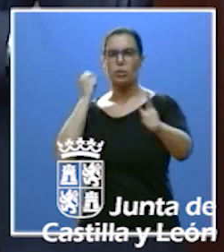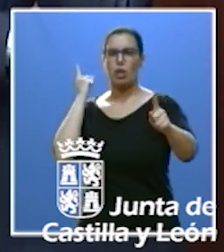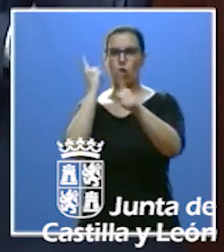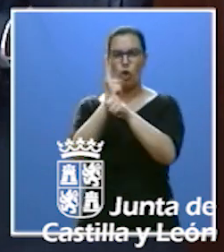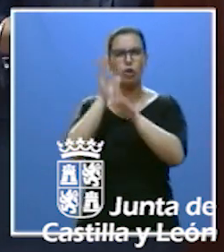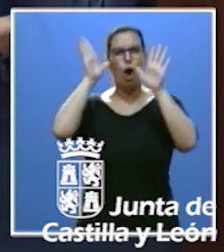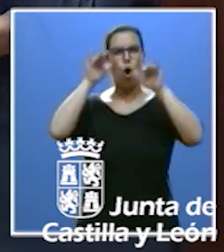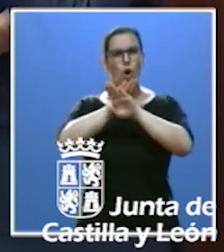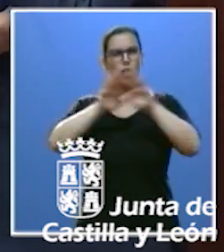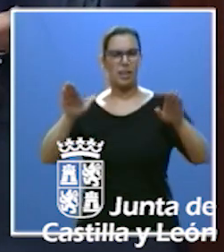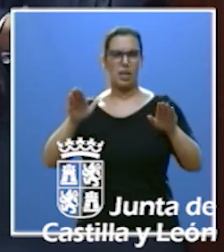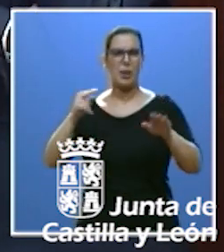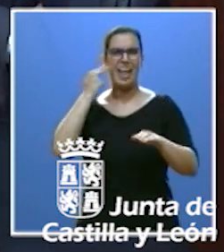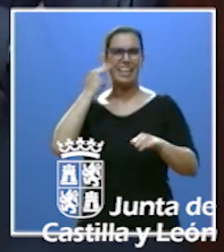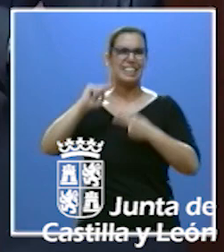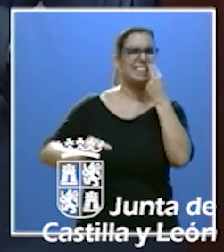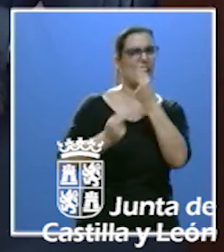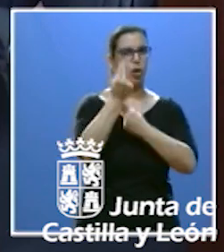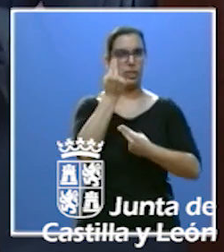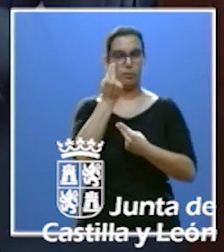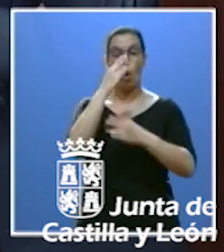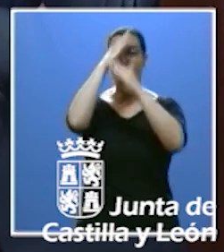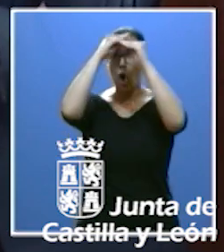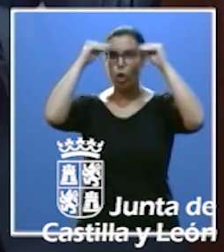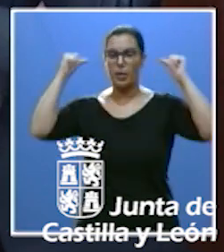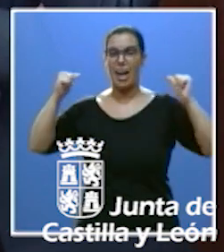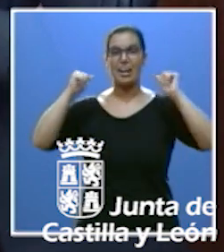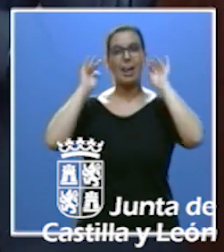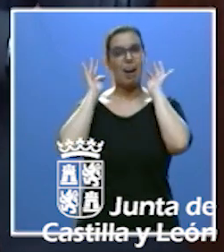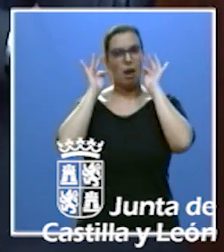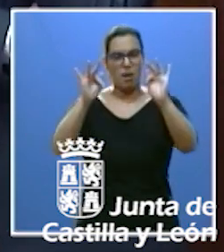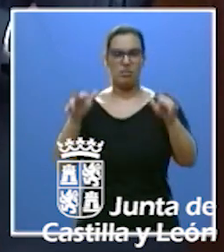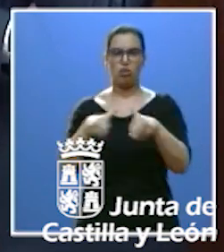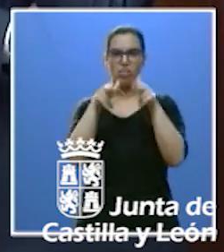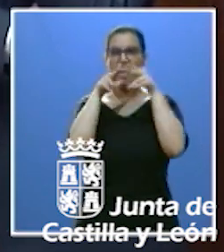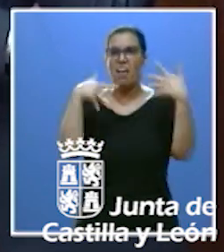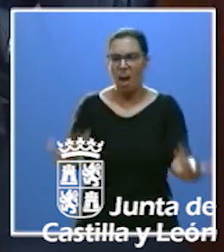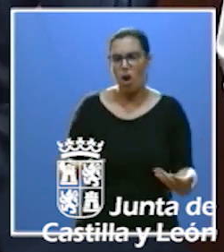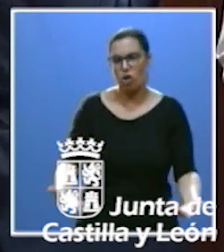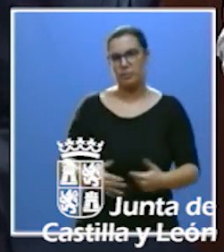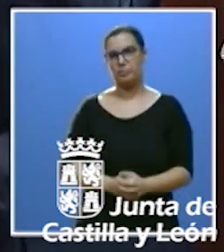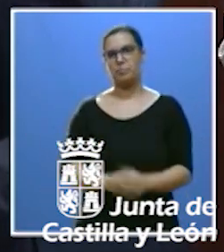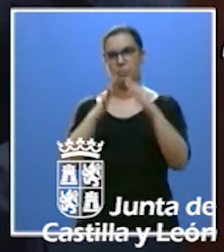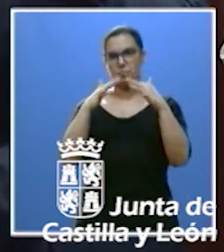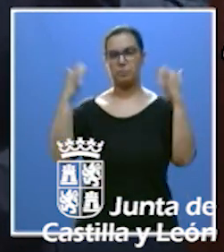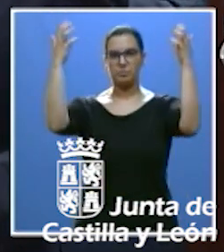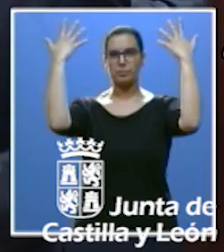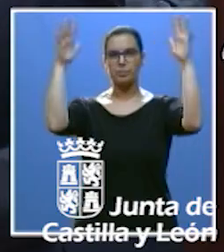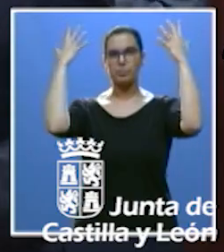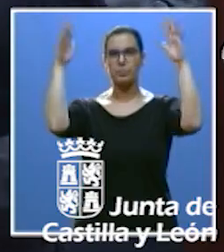terrorismo que nunca debemos olvidar en la sociedad actual.